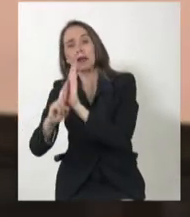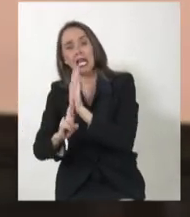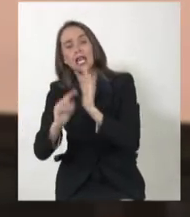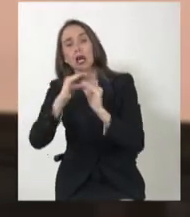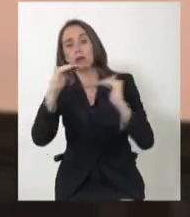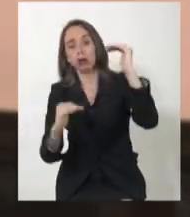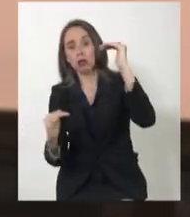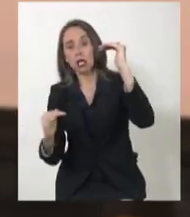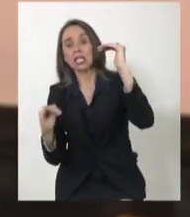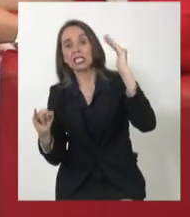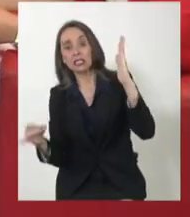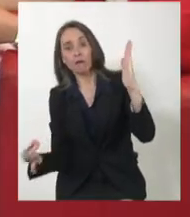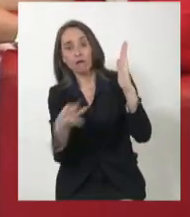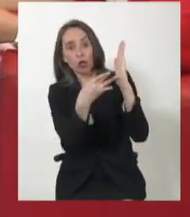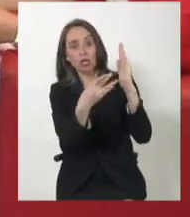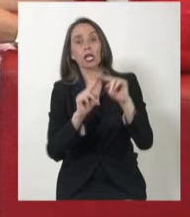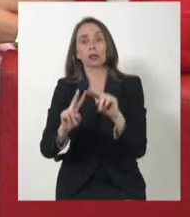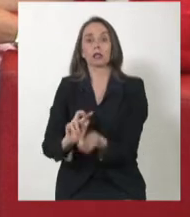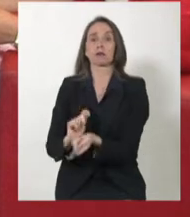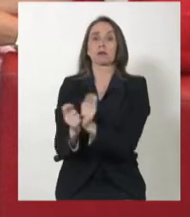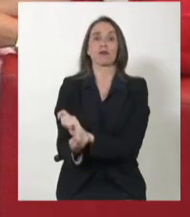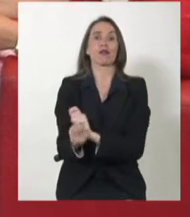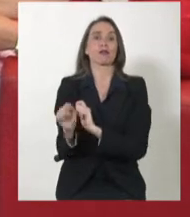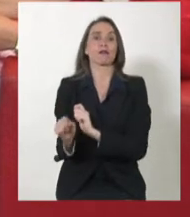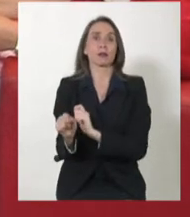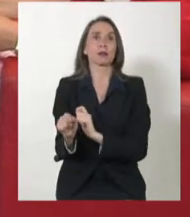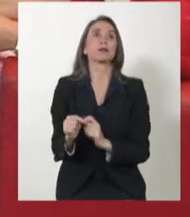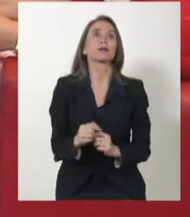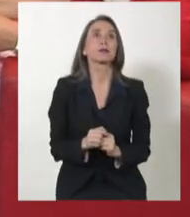ser reparado. Eso.